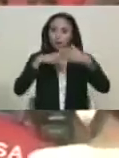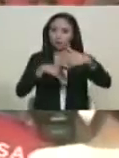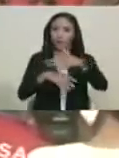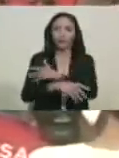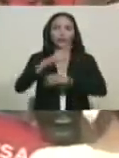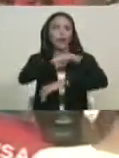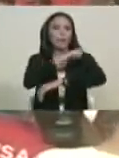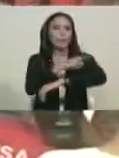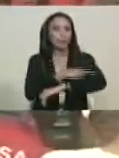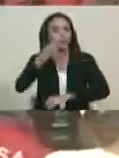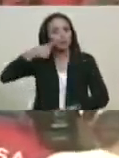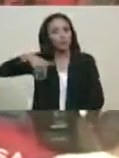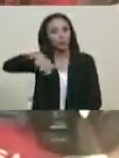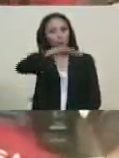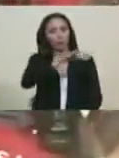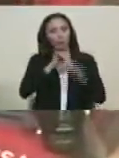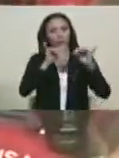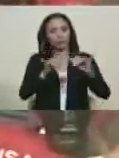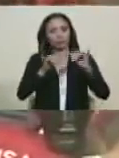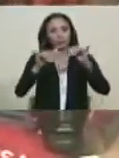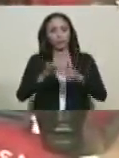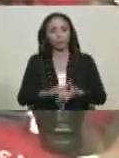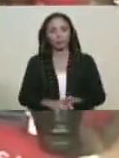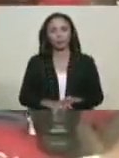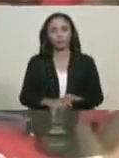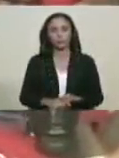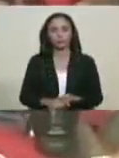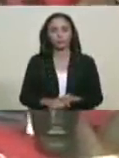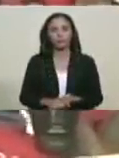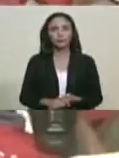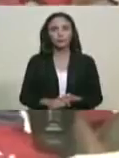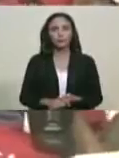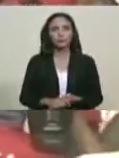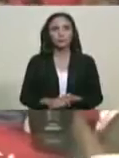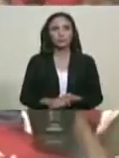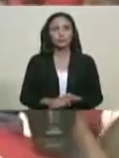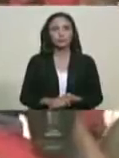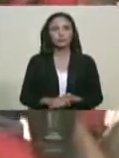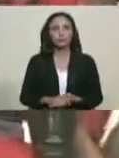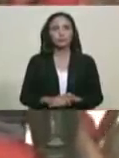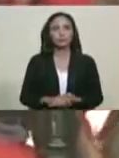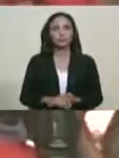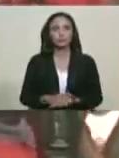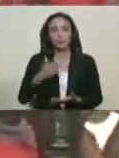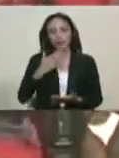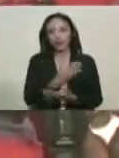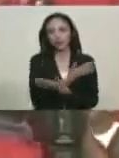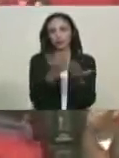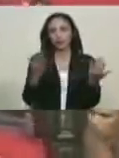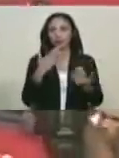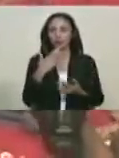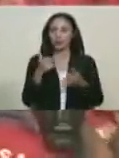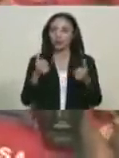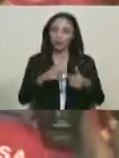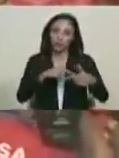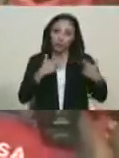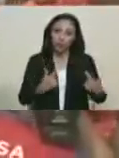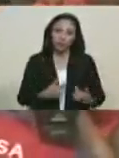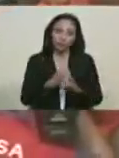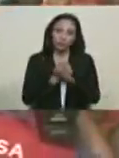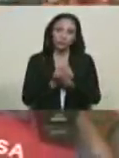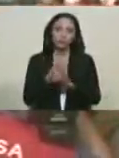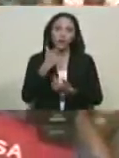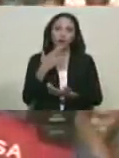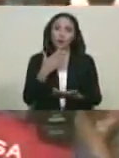popular poder popular poder popular gracias desde mi corazón les doy gracias